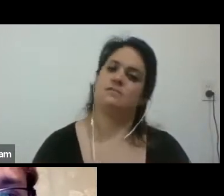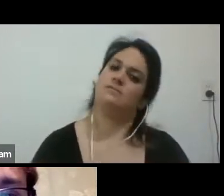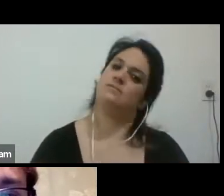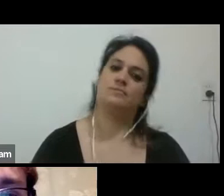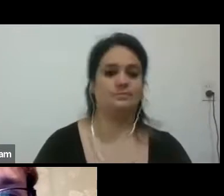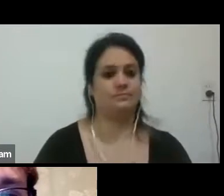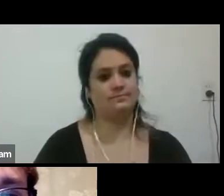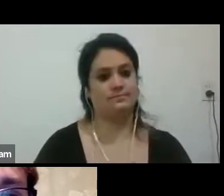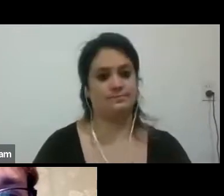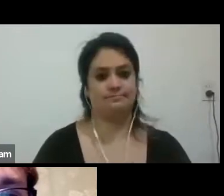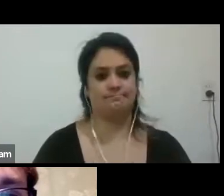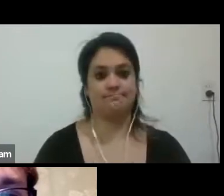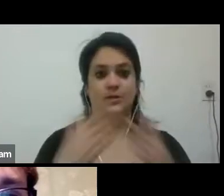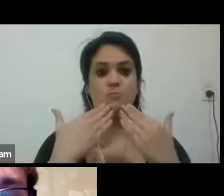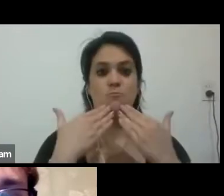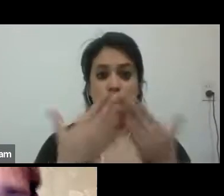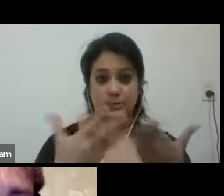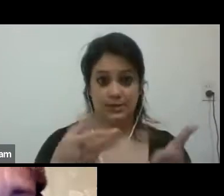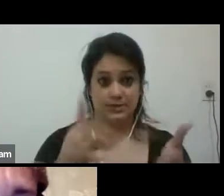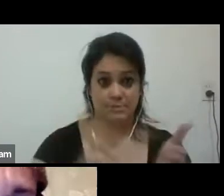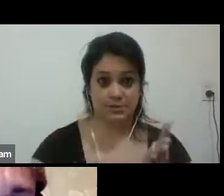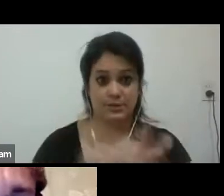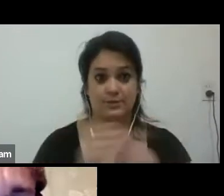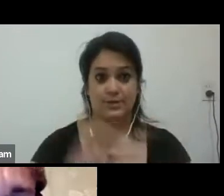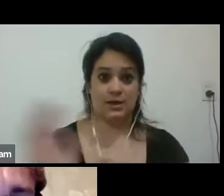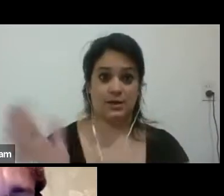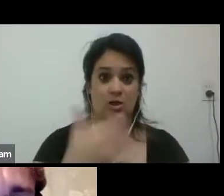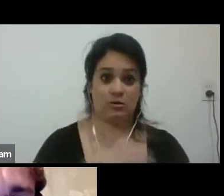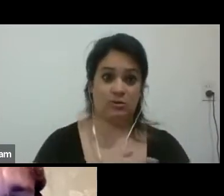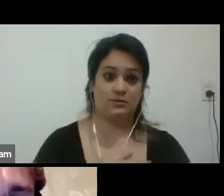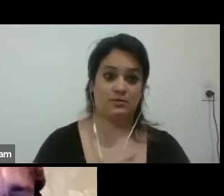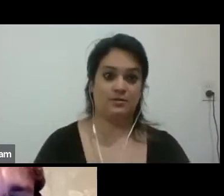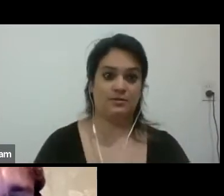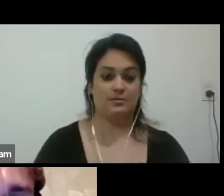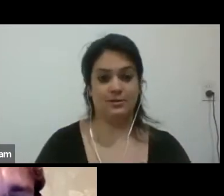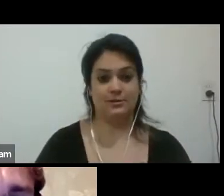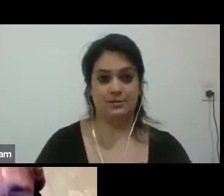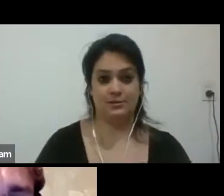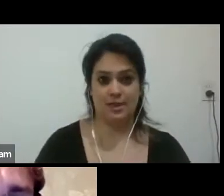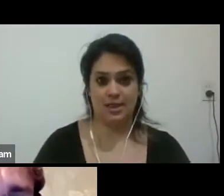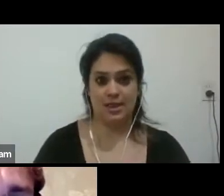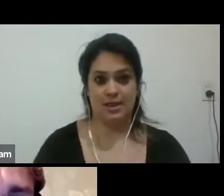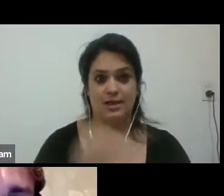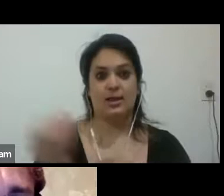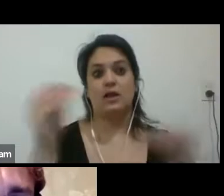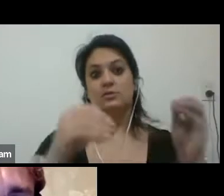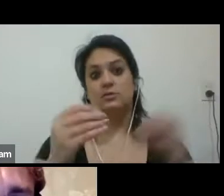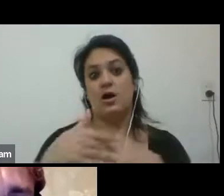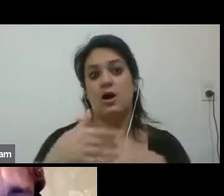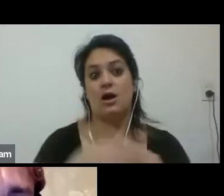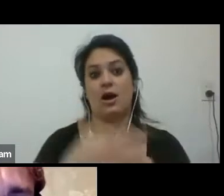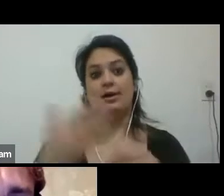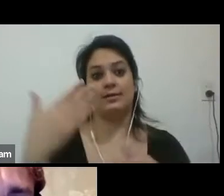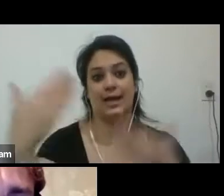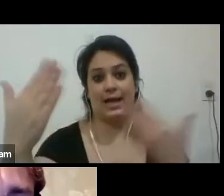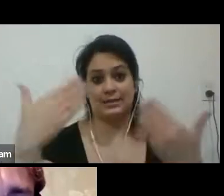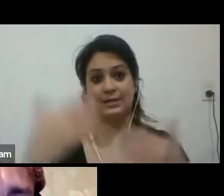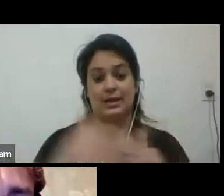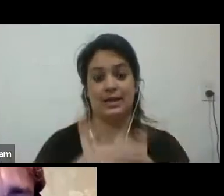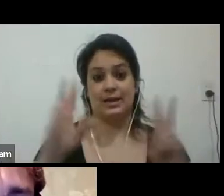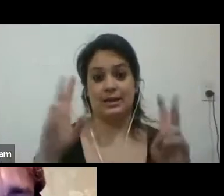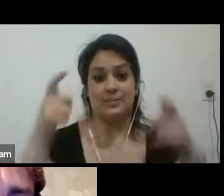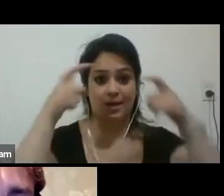nuevamente el agradecimiento a todos a todas quienes se han sumado a esta charla gastronóm